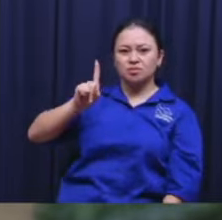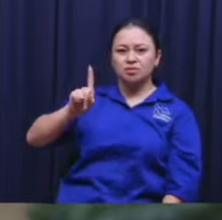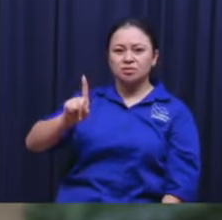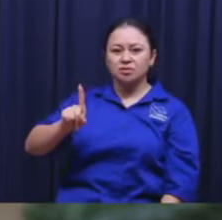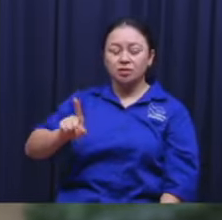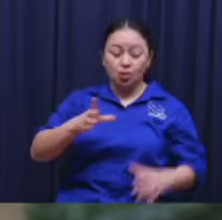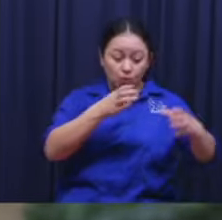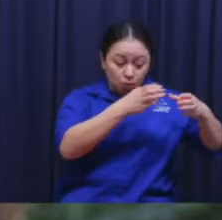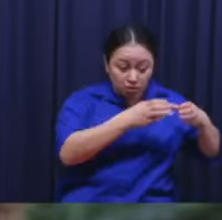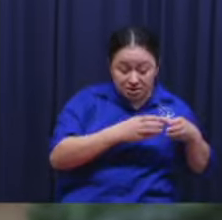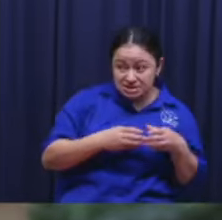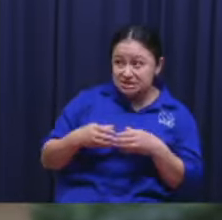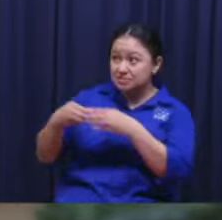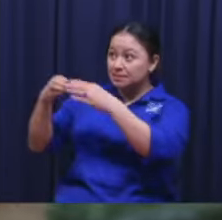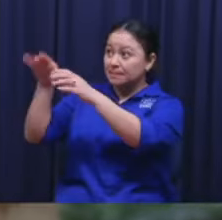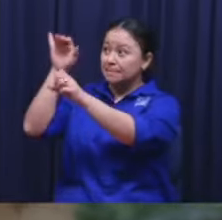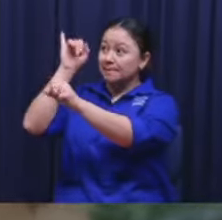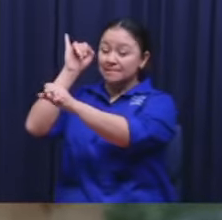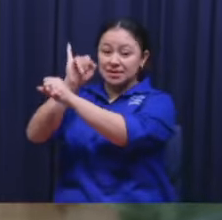Se va a llevar a una esposa liberada.